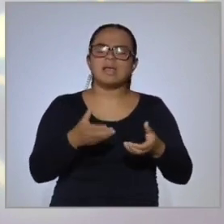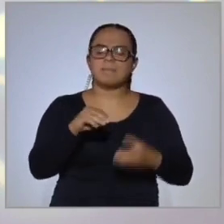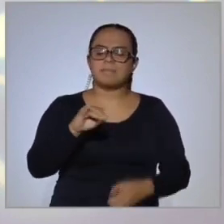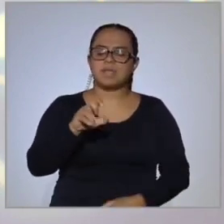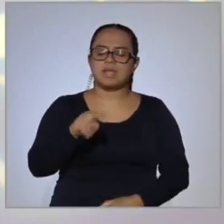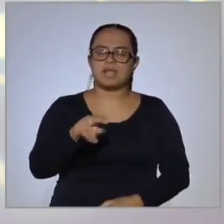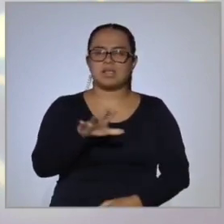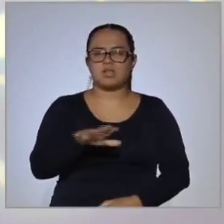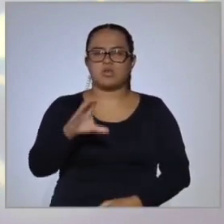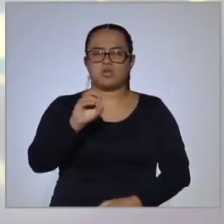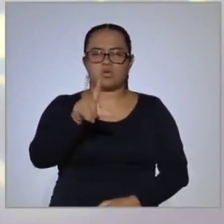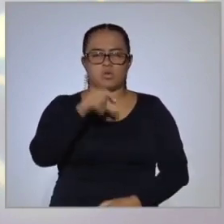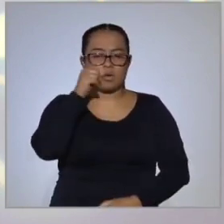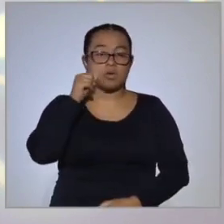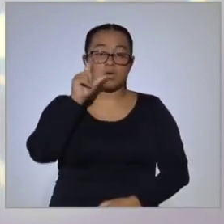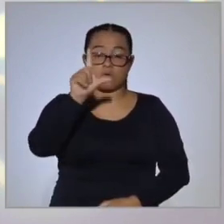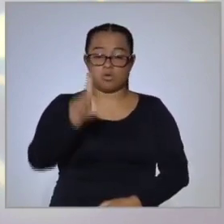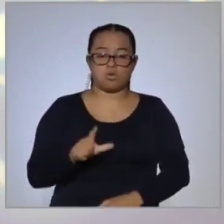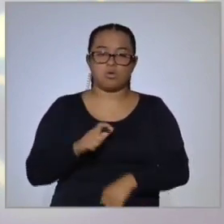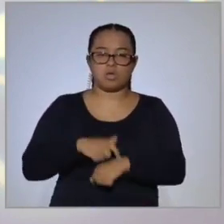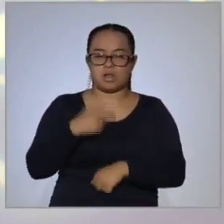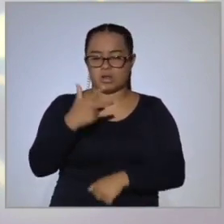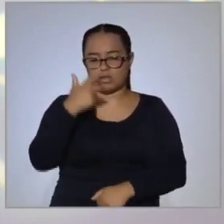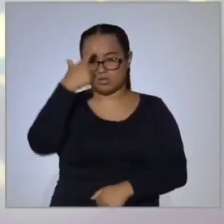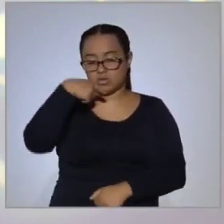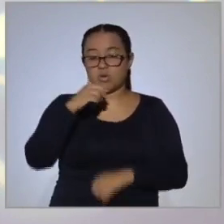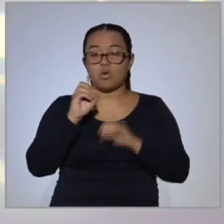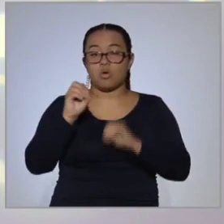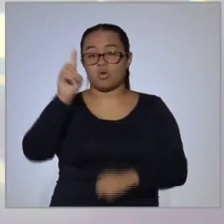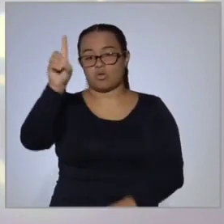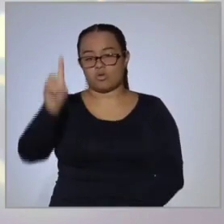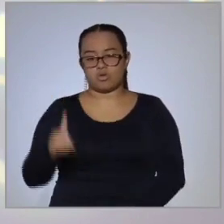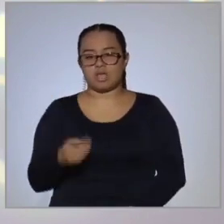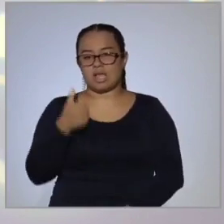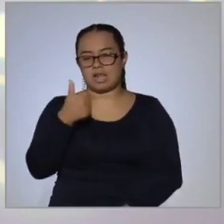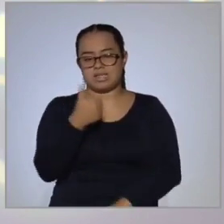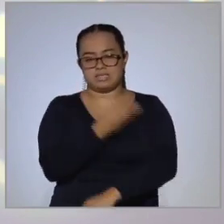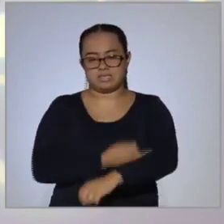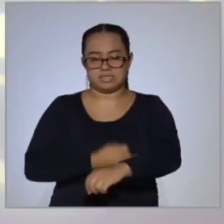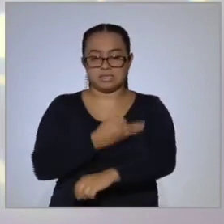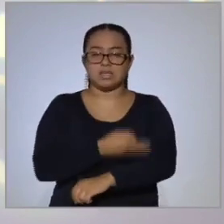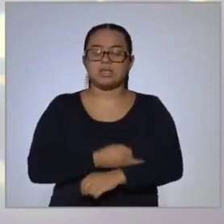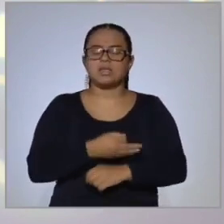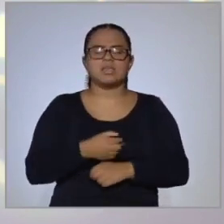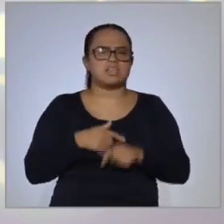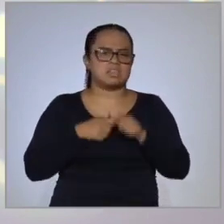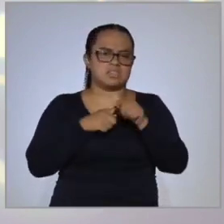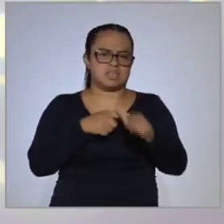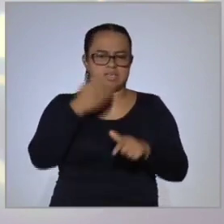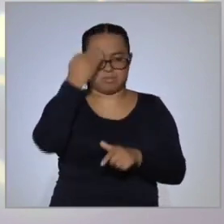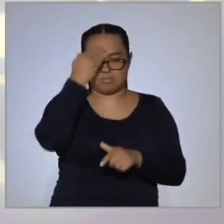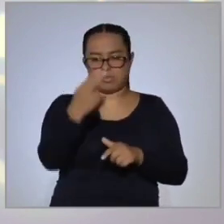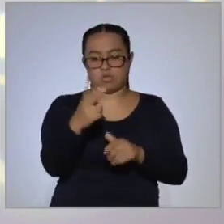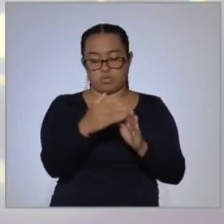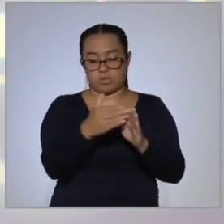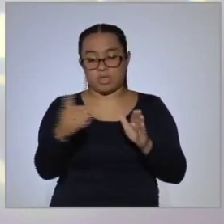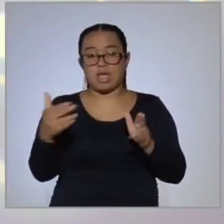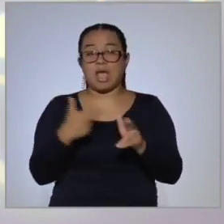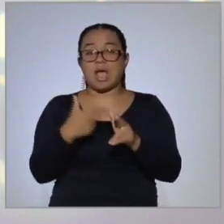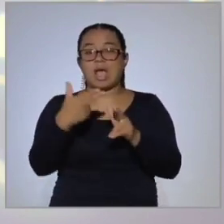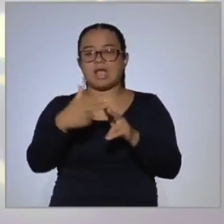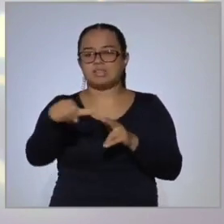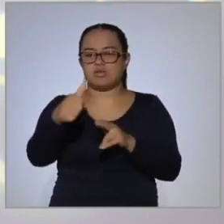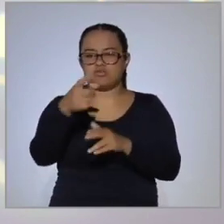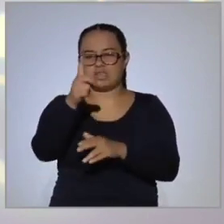Colonia Juárez, los lunes a las 8 de la noche o los domingos a las 6 de la tarde. Y estará todavía el mes de noviembre y hasta el 11 de diciembre,